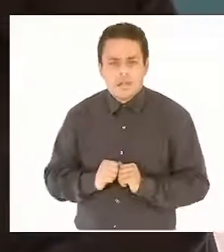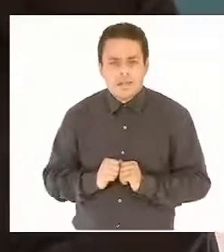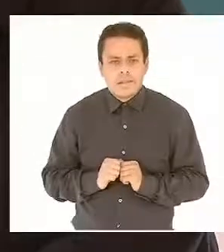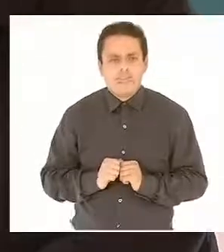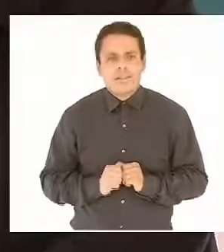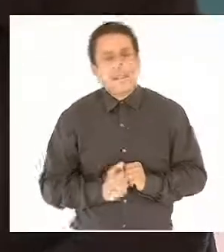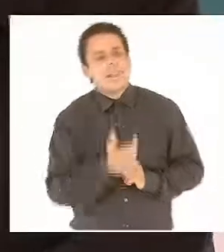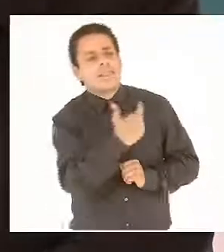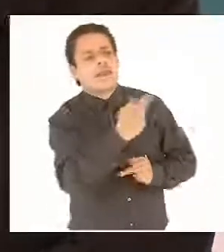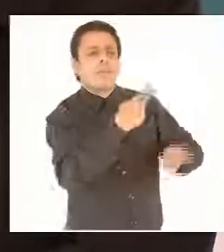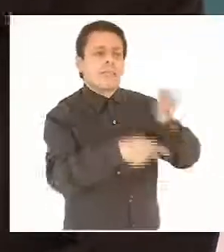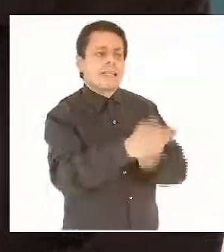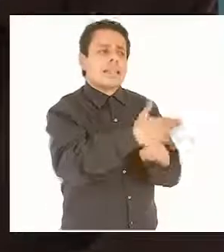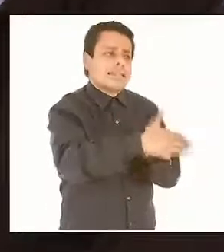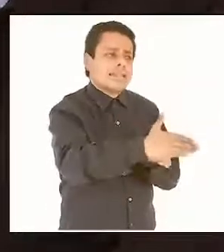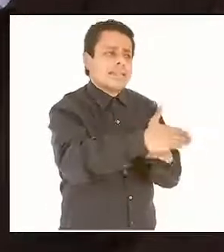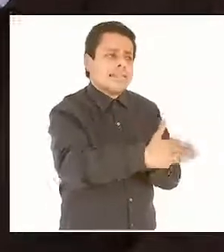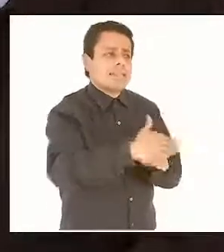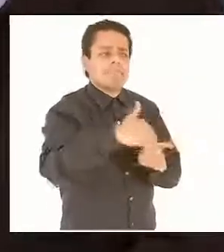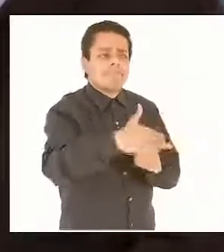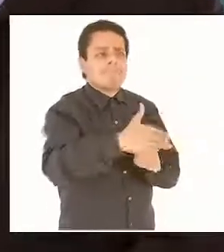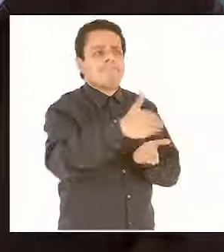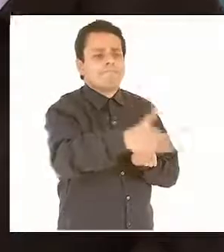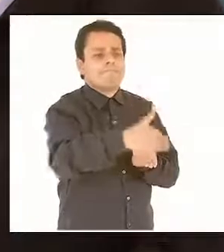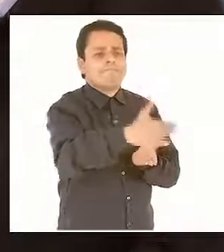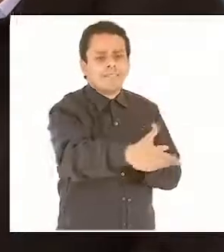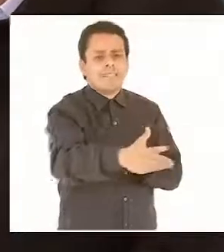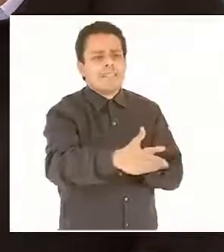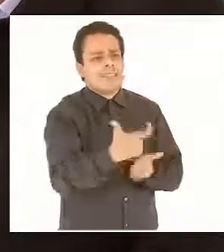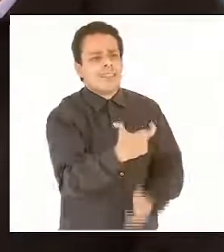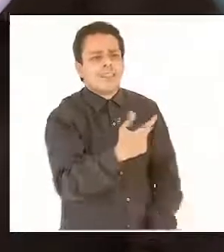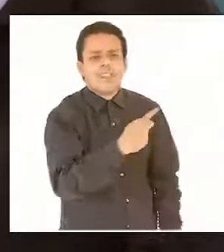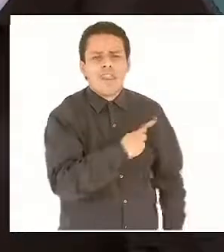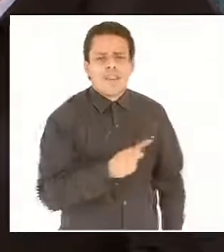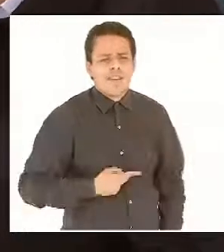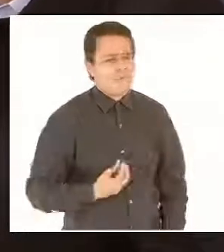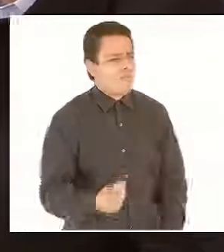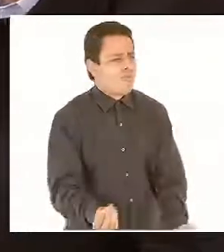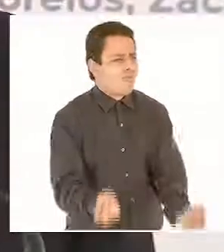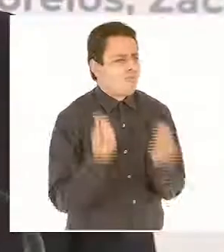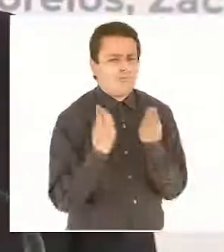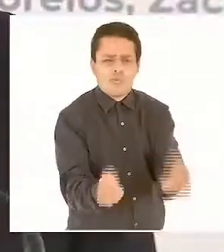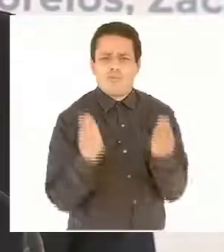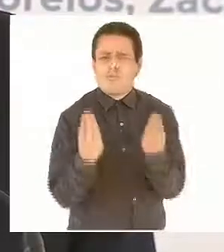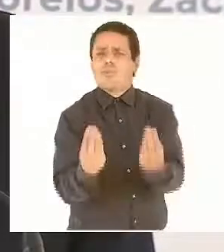a créditos y se endeudaron muchísimo.